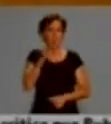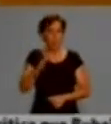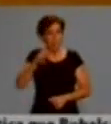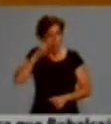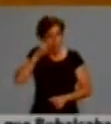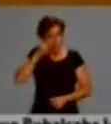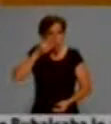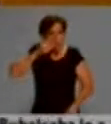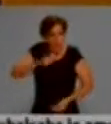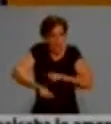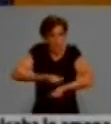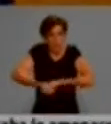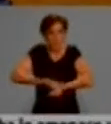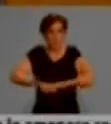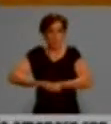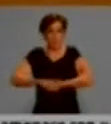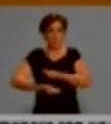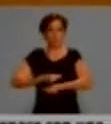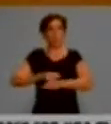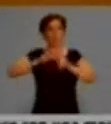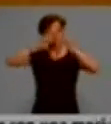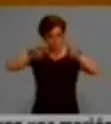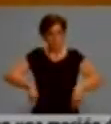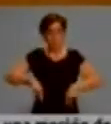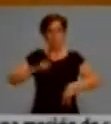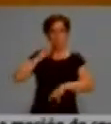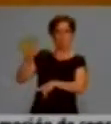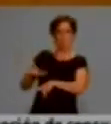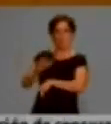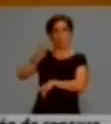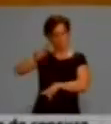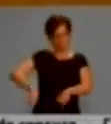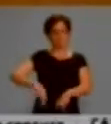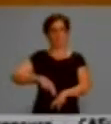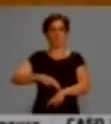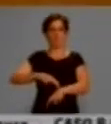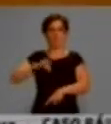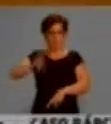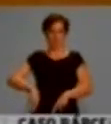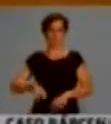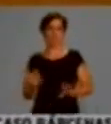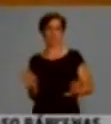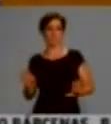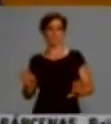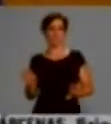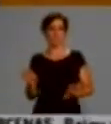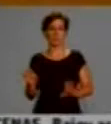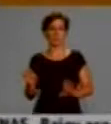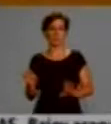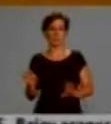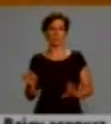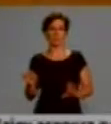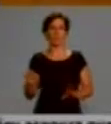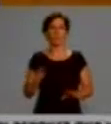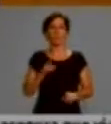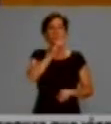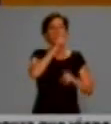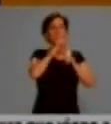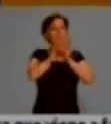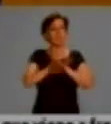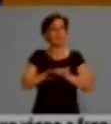son exactamente como parece que son. Señor Rajoy, yo le ruego que no añada a su ominoso